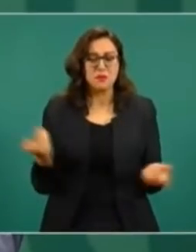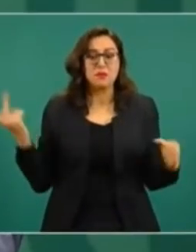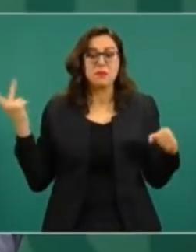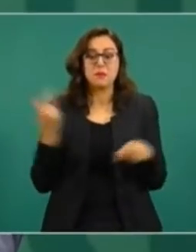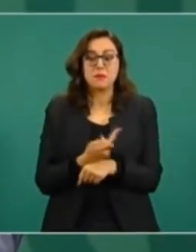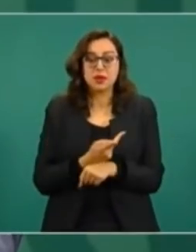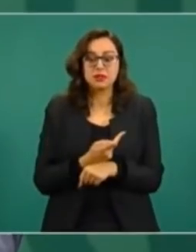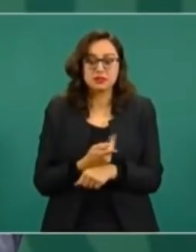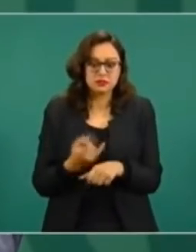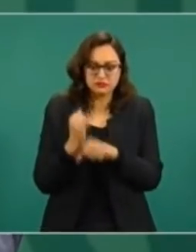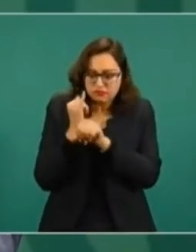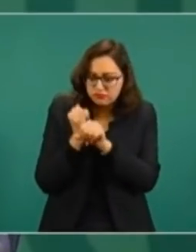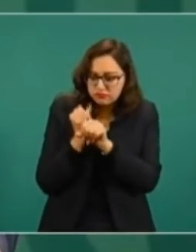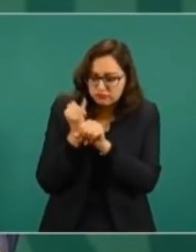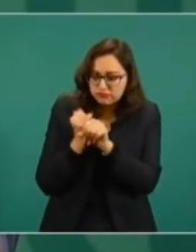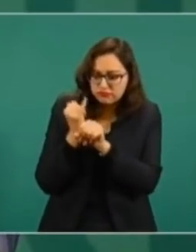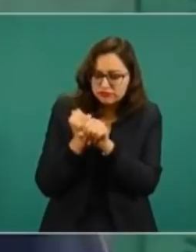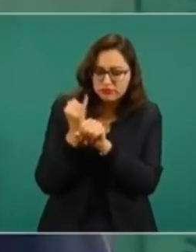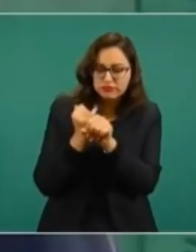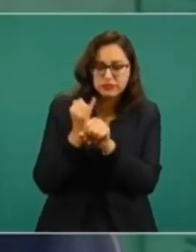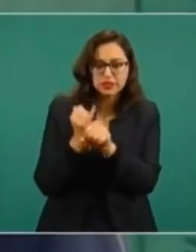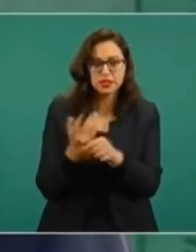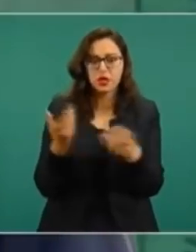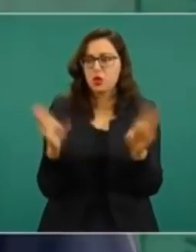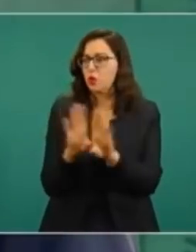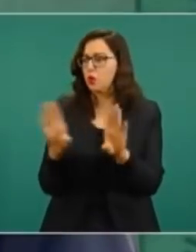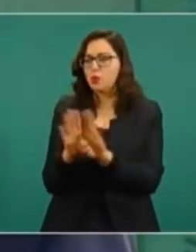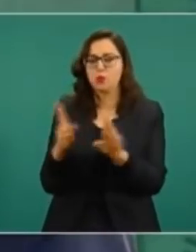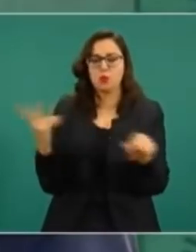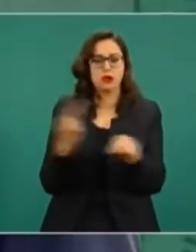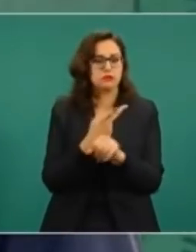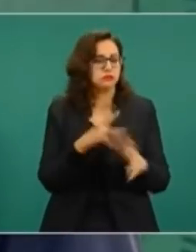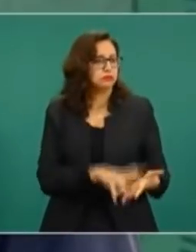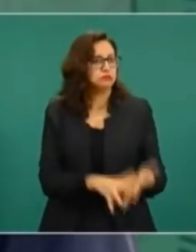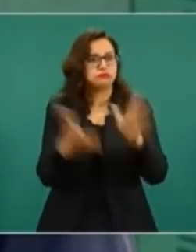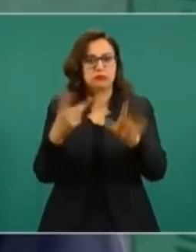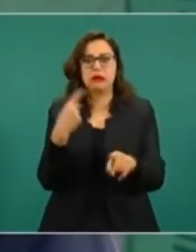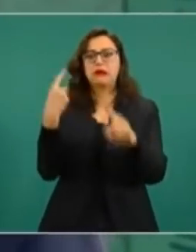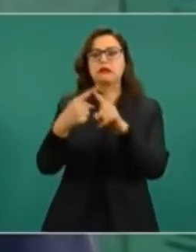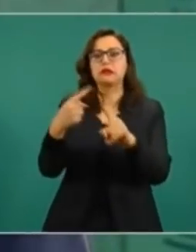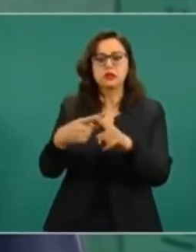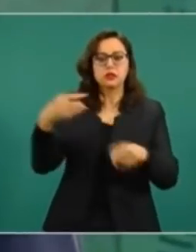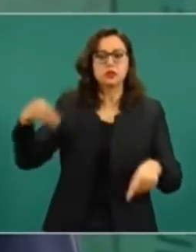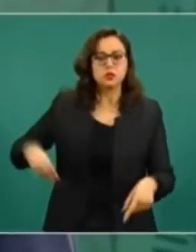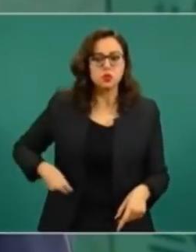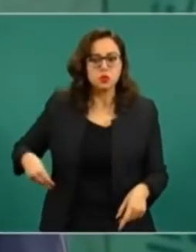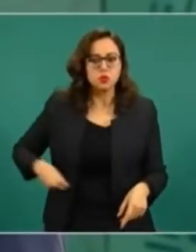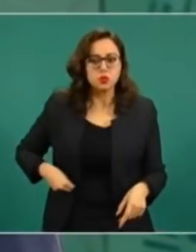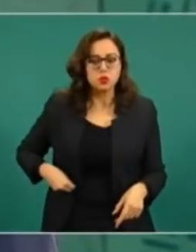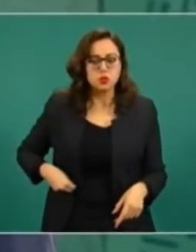se inicia una investigación, porque hubieron responsables,